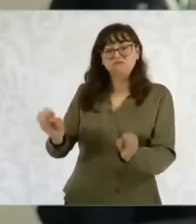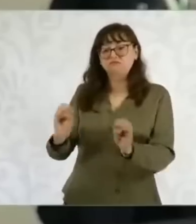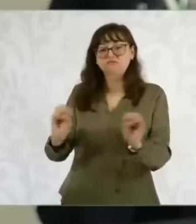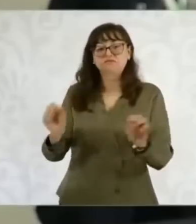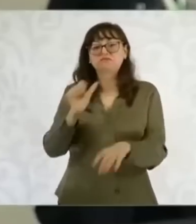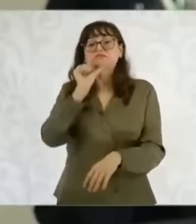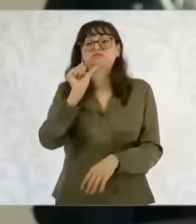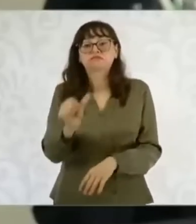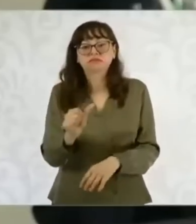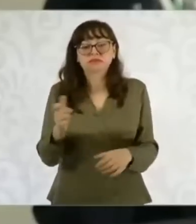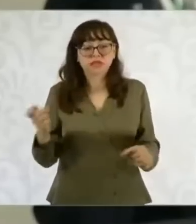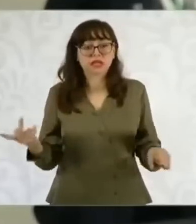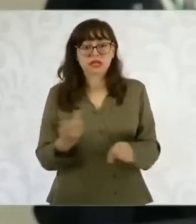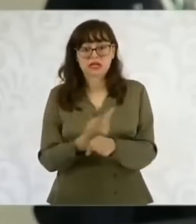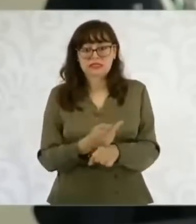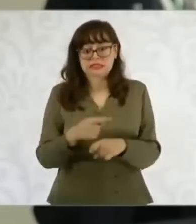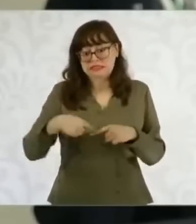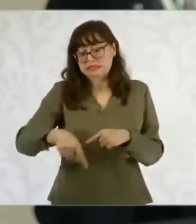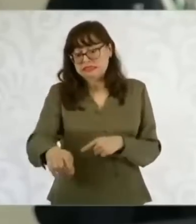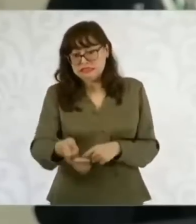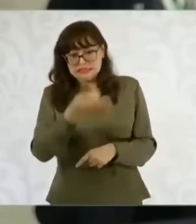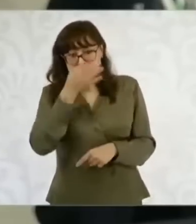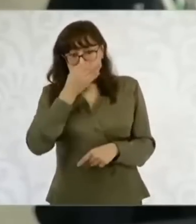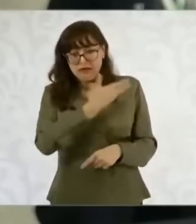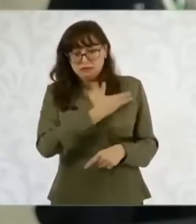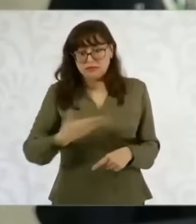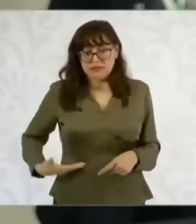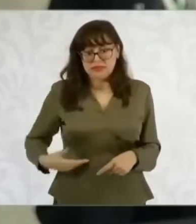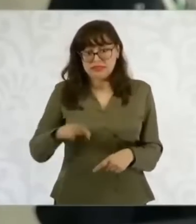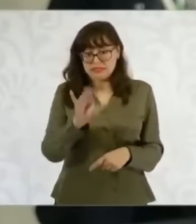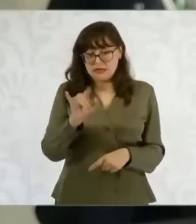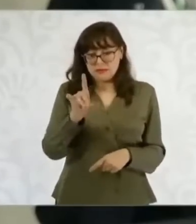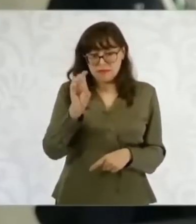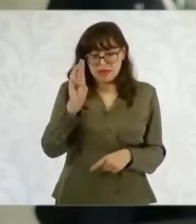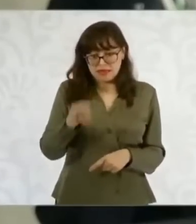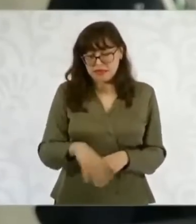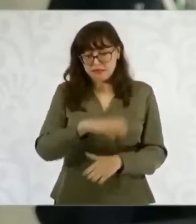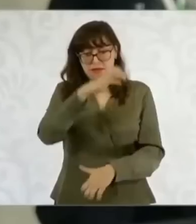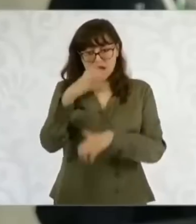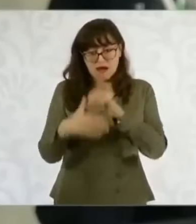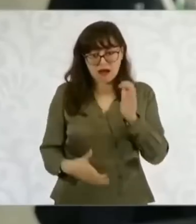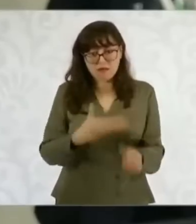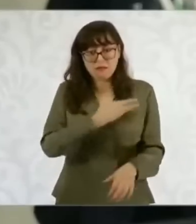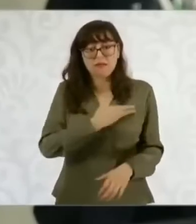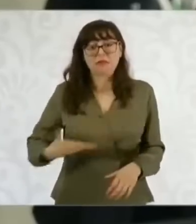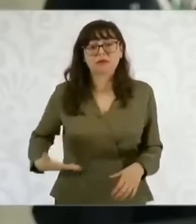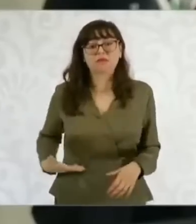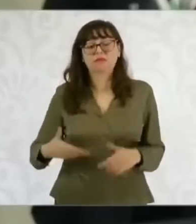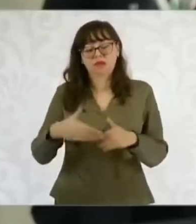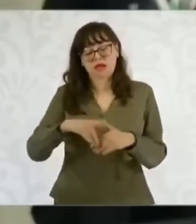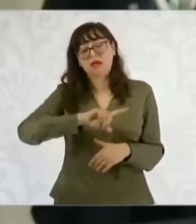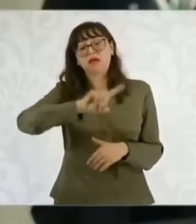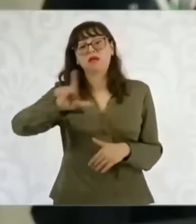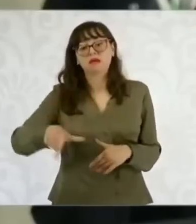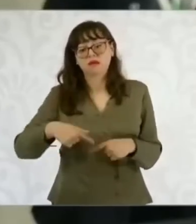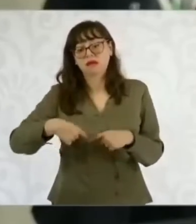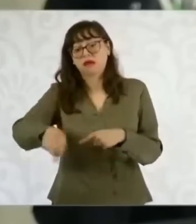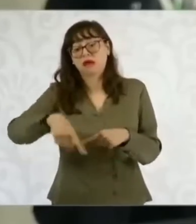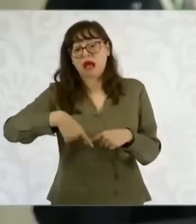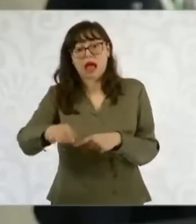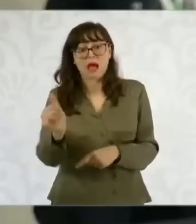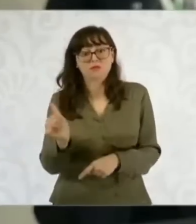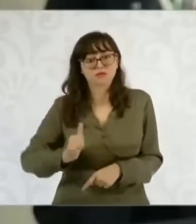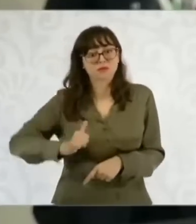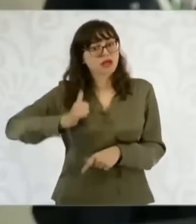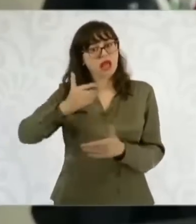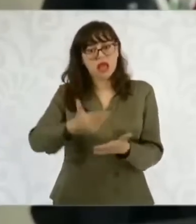que el presidente Biden deje la presidencia, esta detención se hizo en este gobierno, y saber qué se puede hacer todavía para que informen